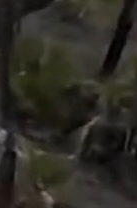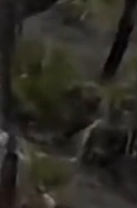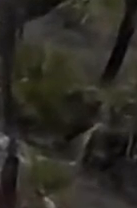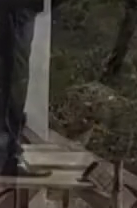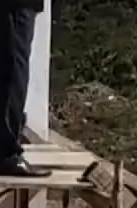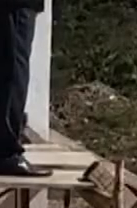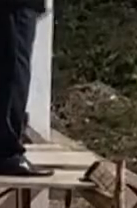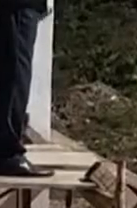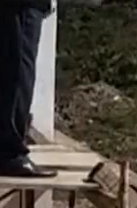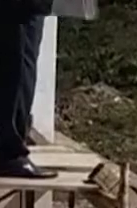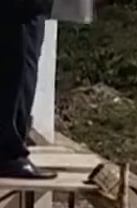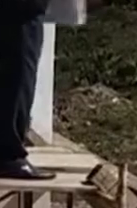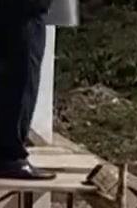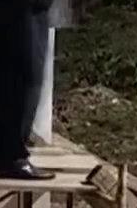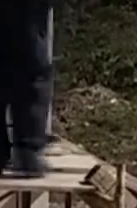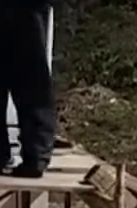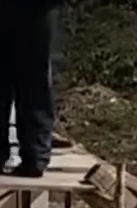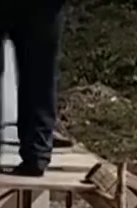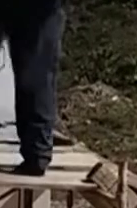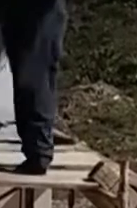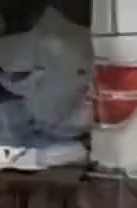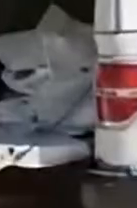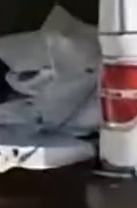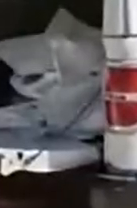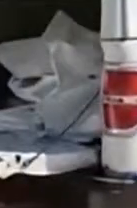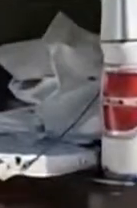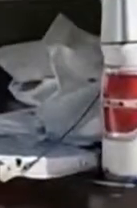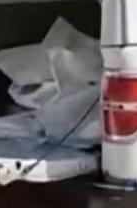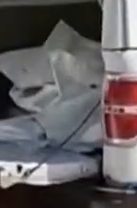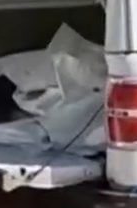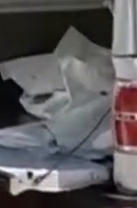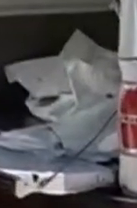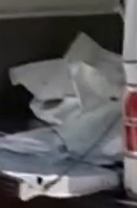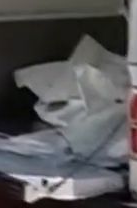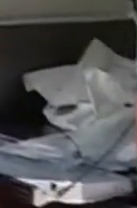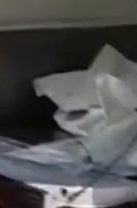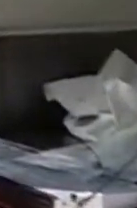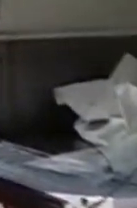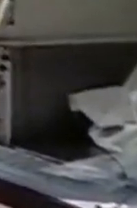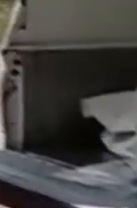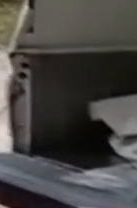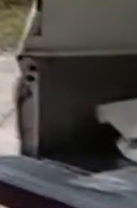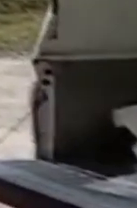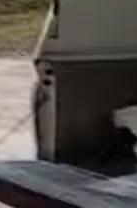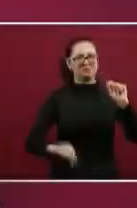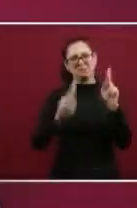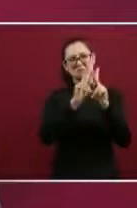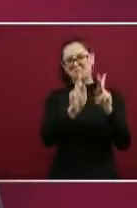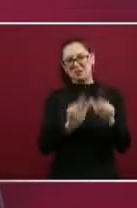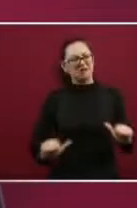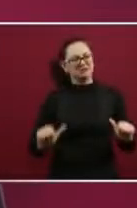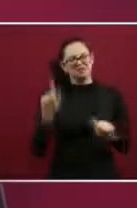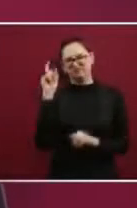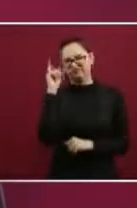cuerpos, ya que en estas fosas se encontraron un total de 337 cuerpos.